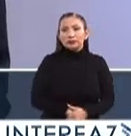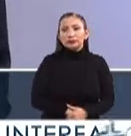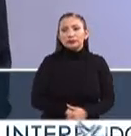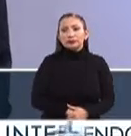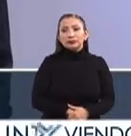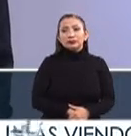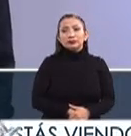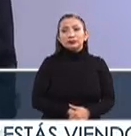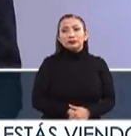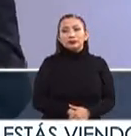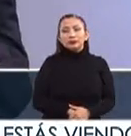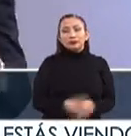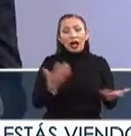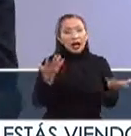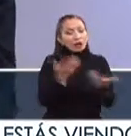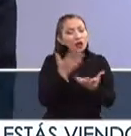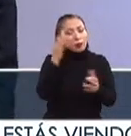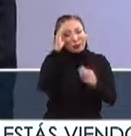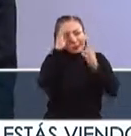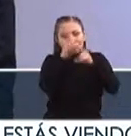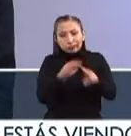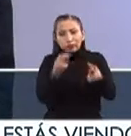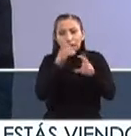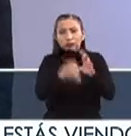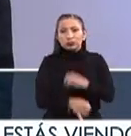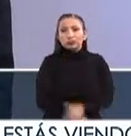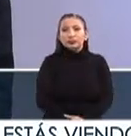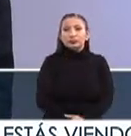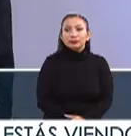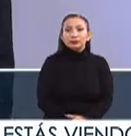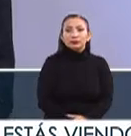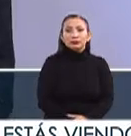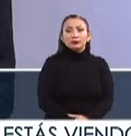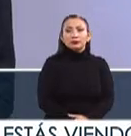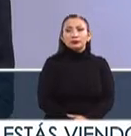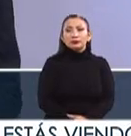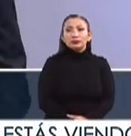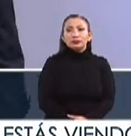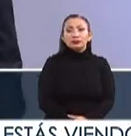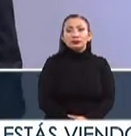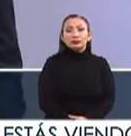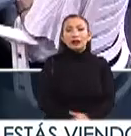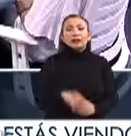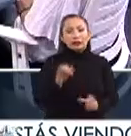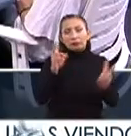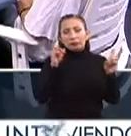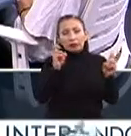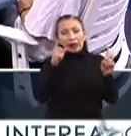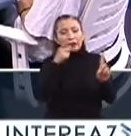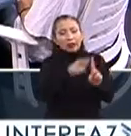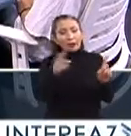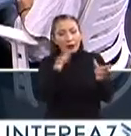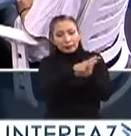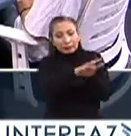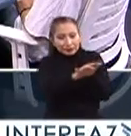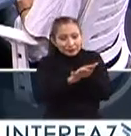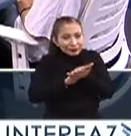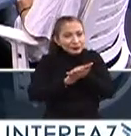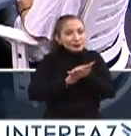por supuesto genera una reflexión profunda, ¿no? Sí, por ejemplo, el asunto de la